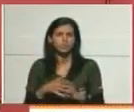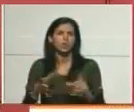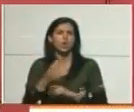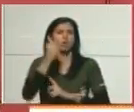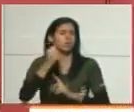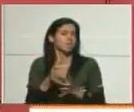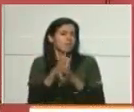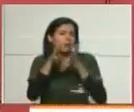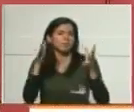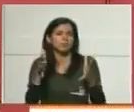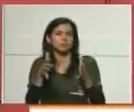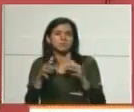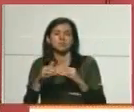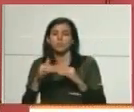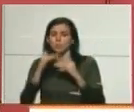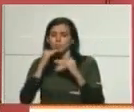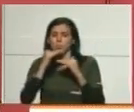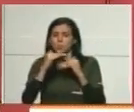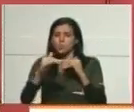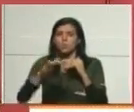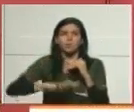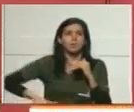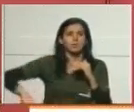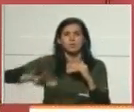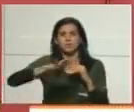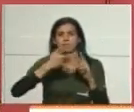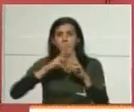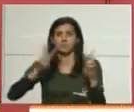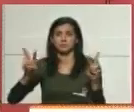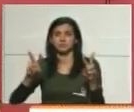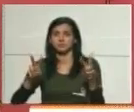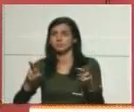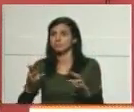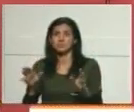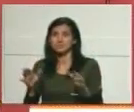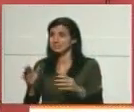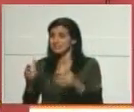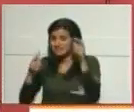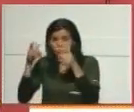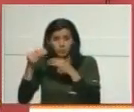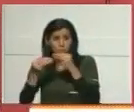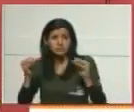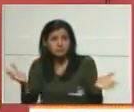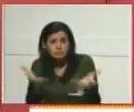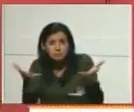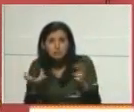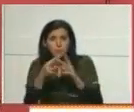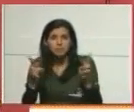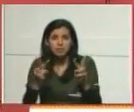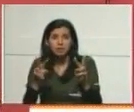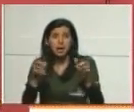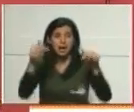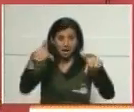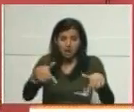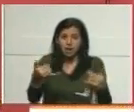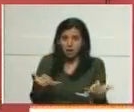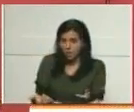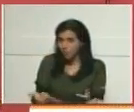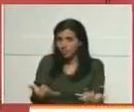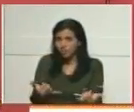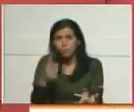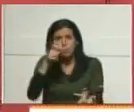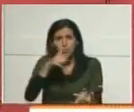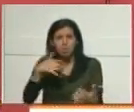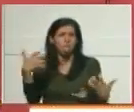país. Si no hubiese sido por el comandante Chávez, aquí estaríamos matándonos nosotros en la calle. Y es su historia